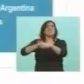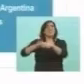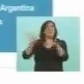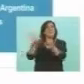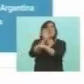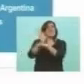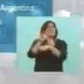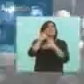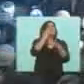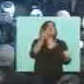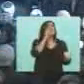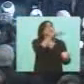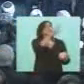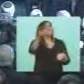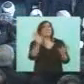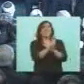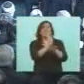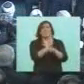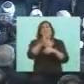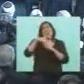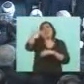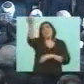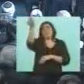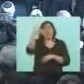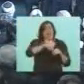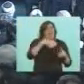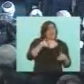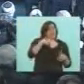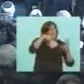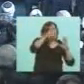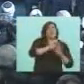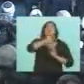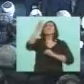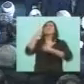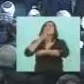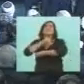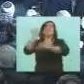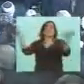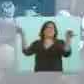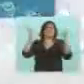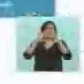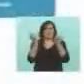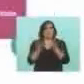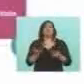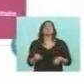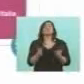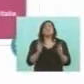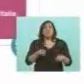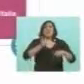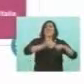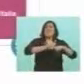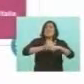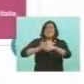cinematográficas, un informe del cine argentino en el exterior. Sigamos, bueno, sigamos también con todos los